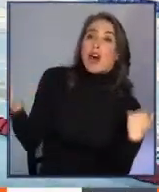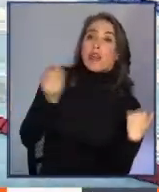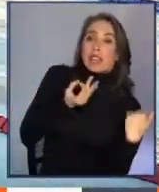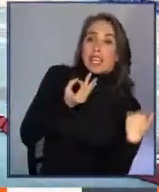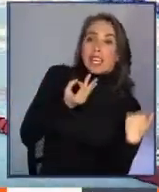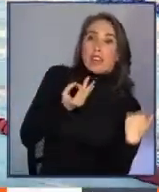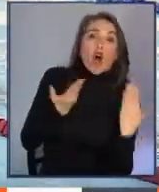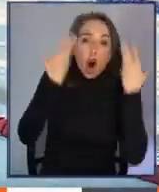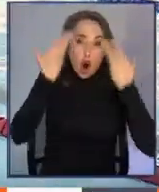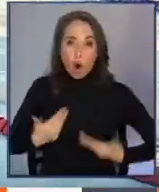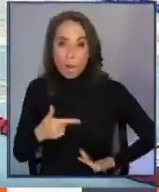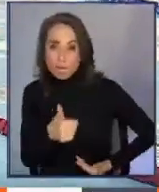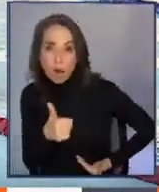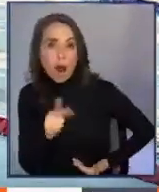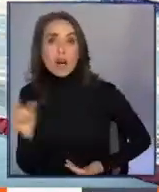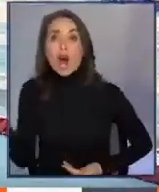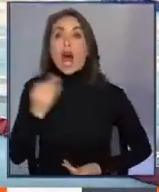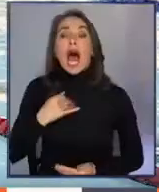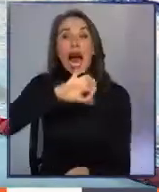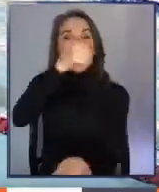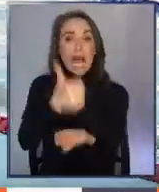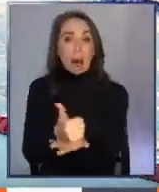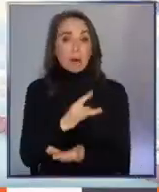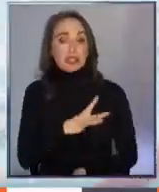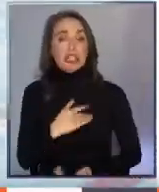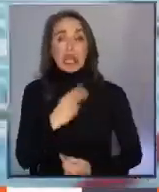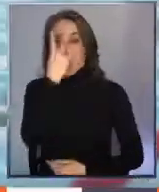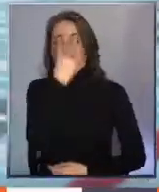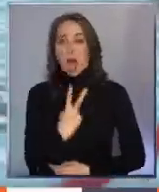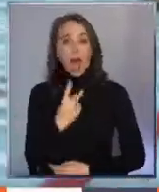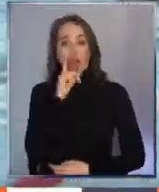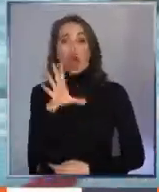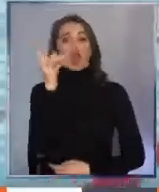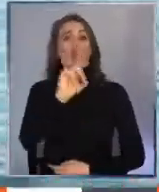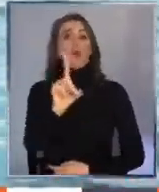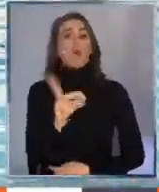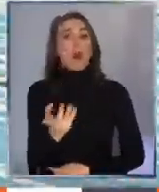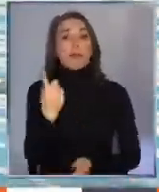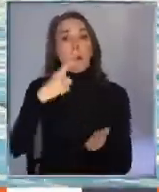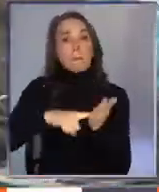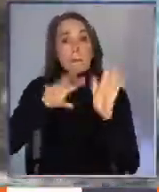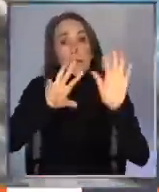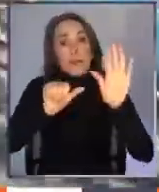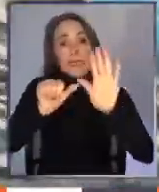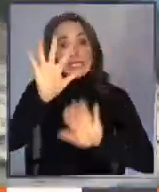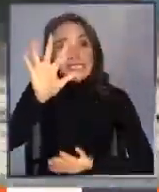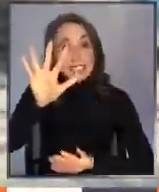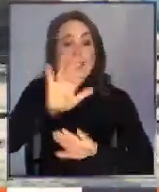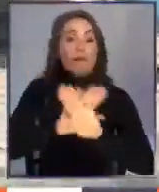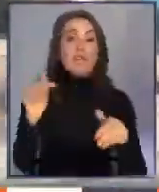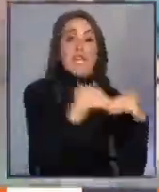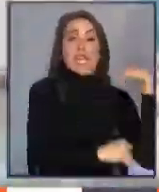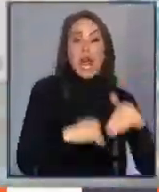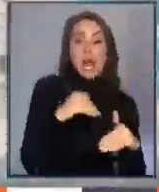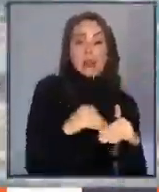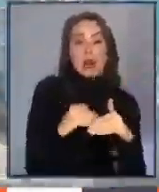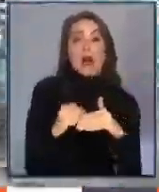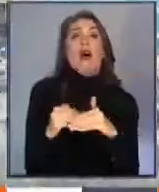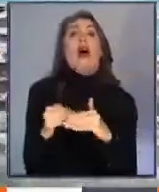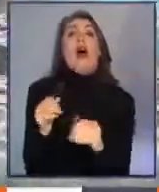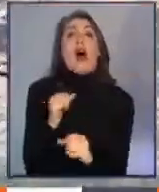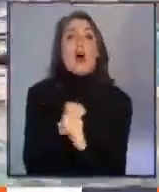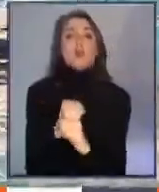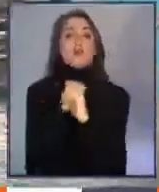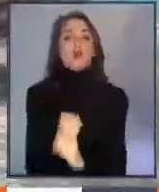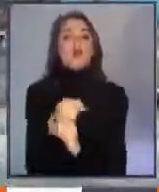que yo tenía. Yo era campeona de Chile, pero no me daba cuenta. En 1965 dejó la natación para dedicarse a la equitación